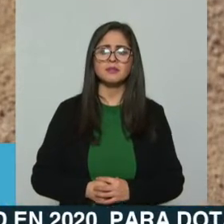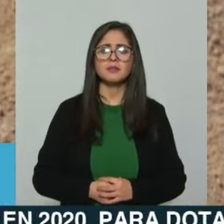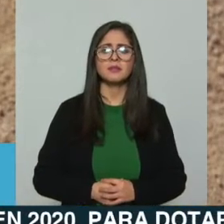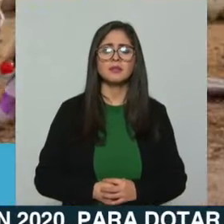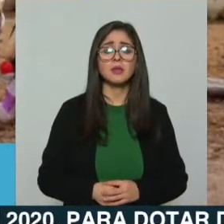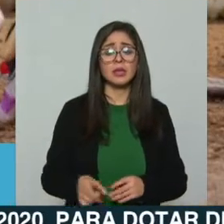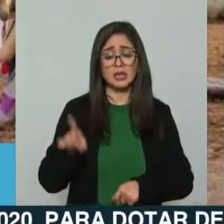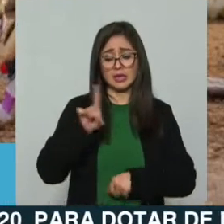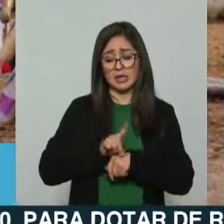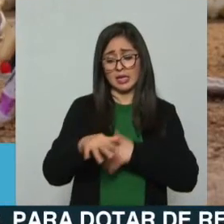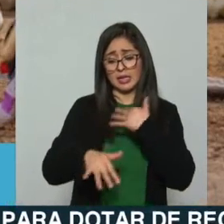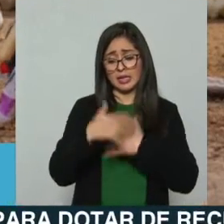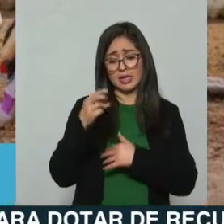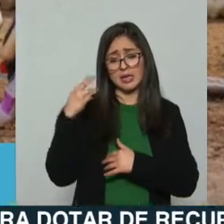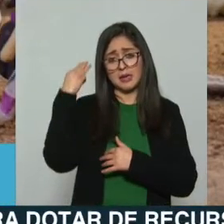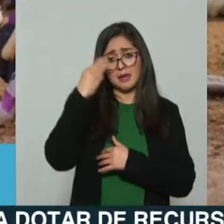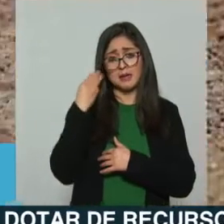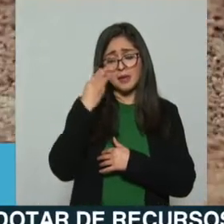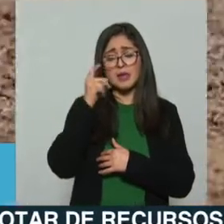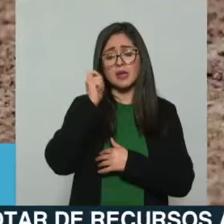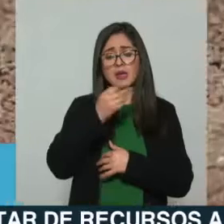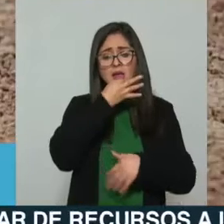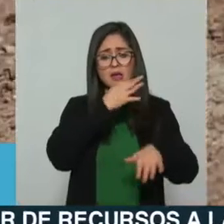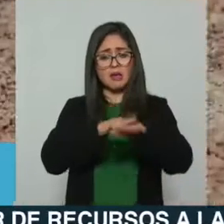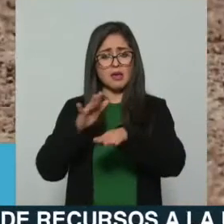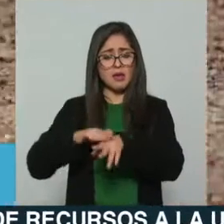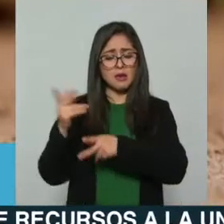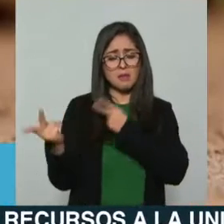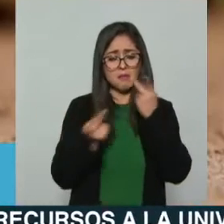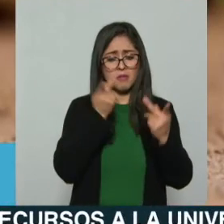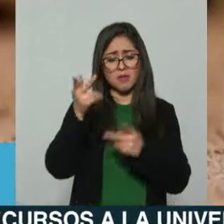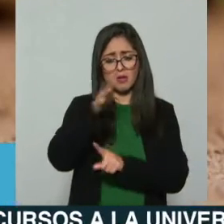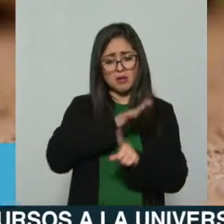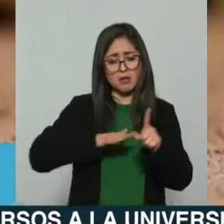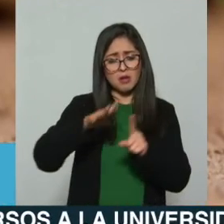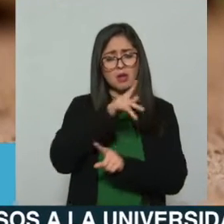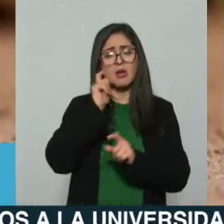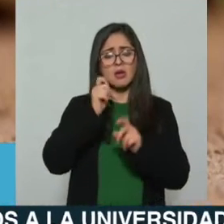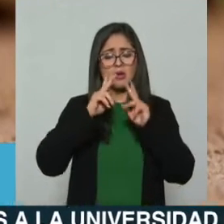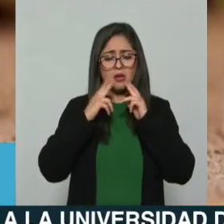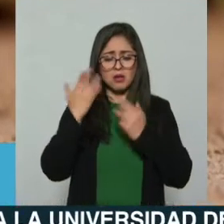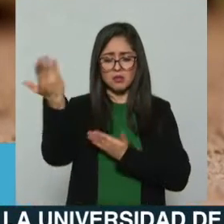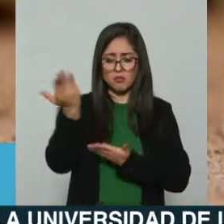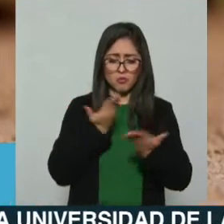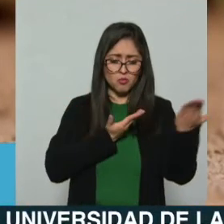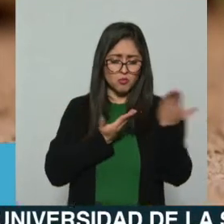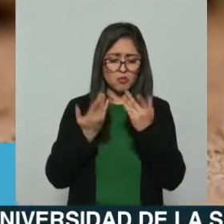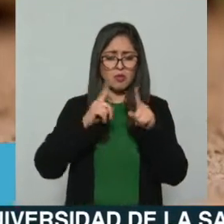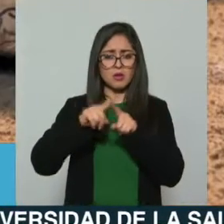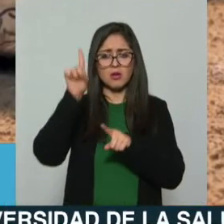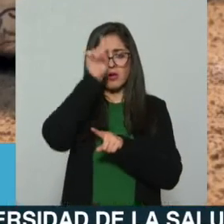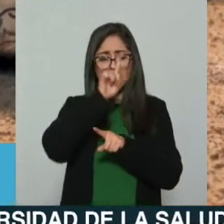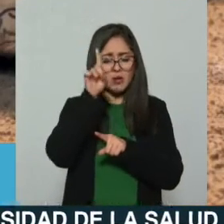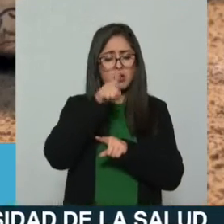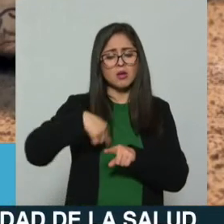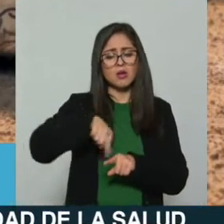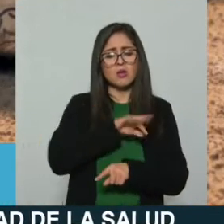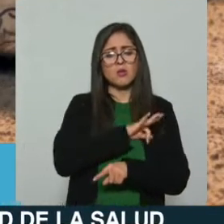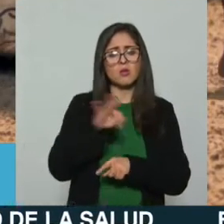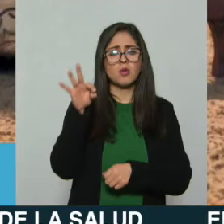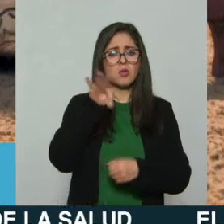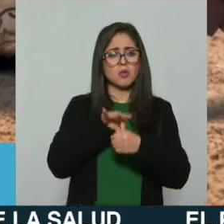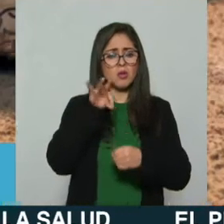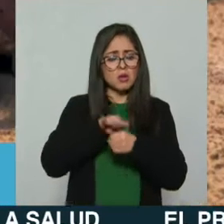bien el 15 de marzo será la consulta territorial en el cual vamos a instalar mesas receptoras de opinión y vamos a poder votar. Pero es